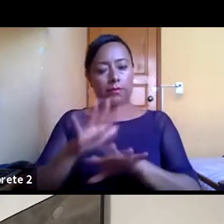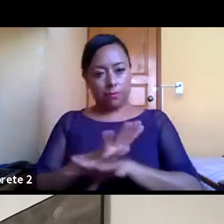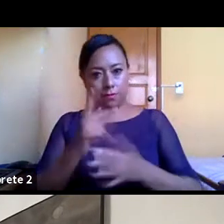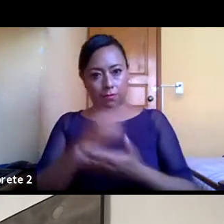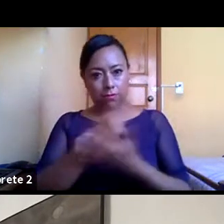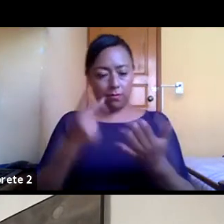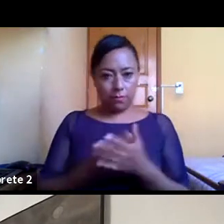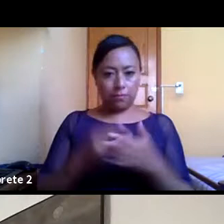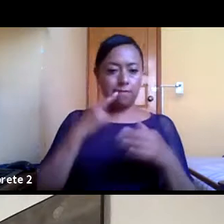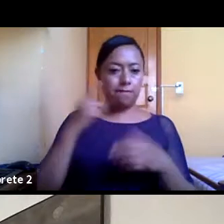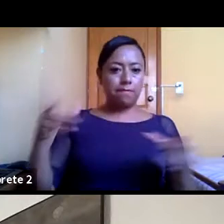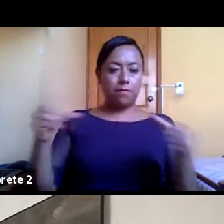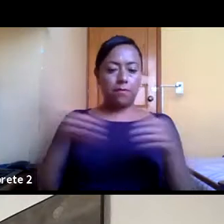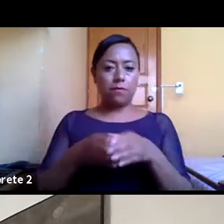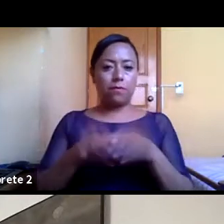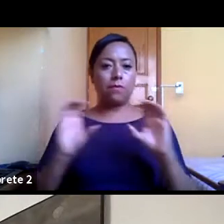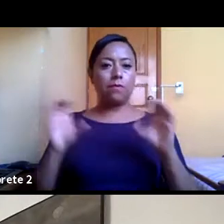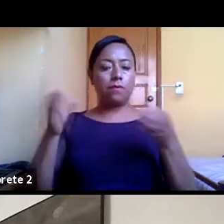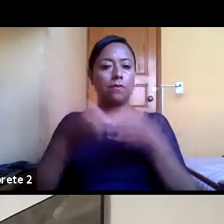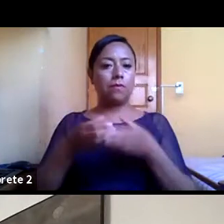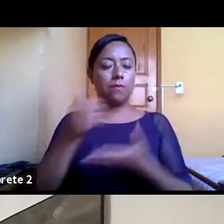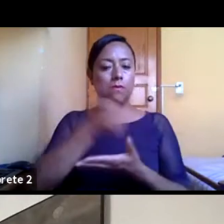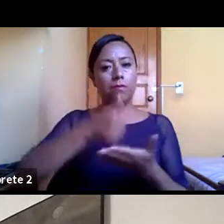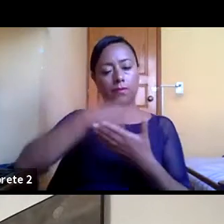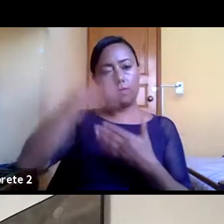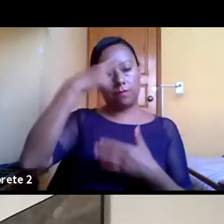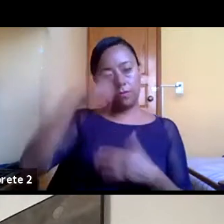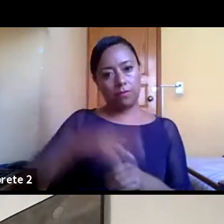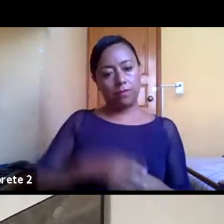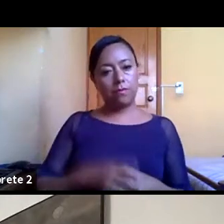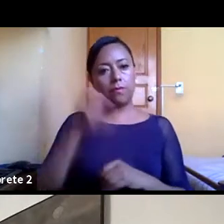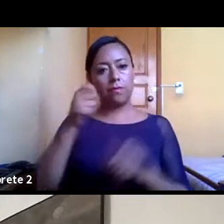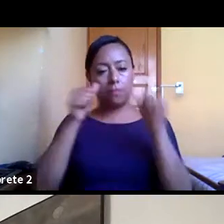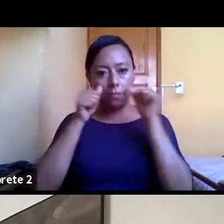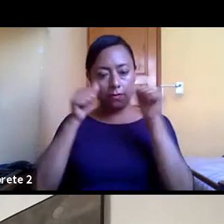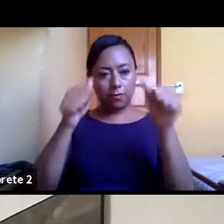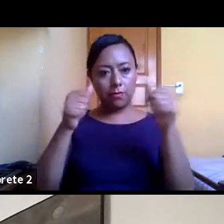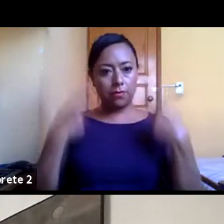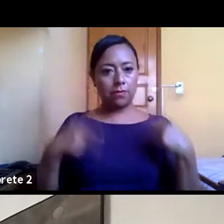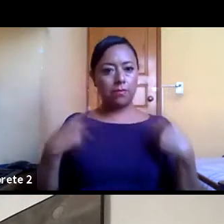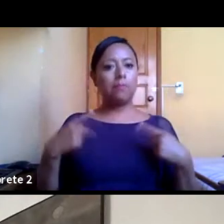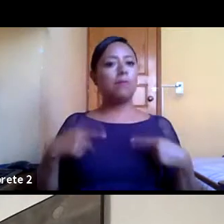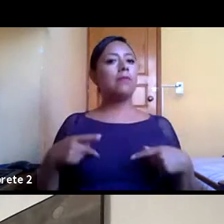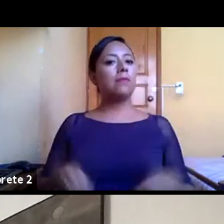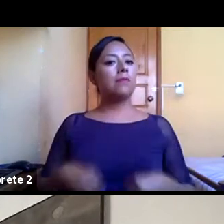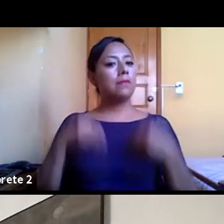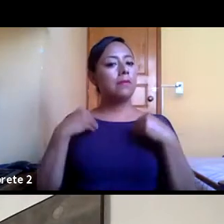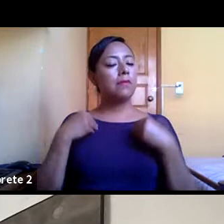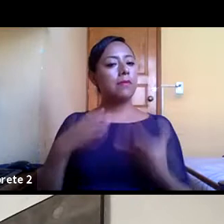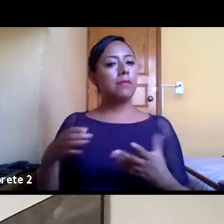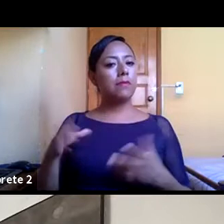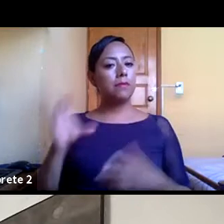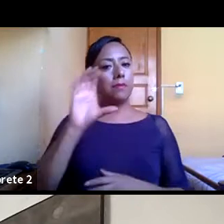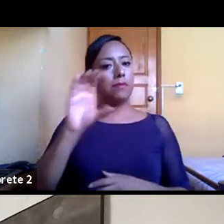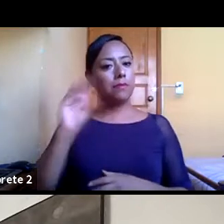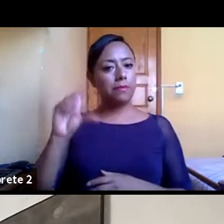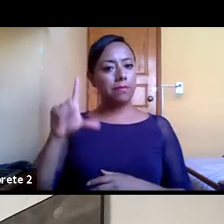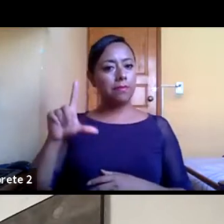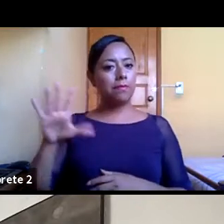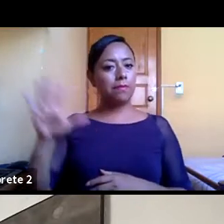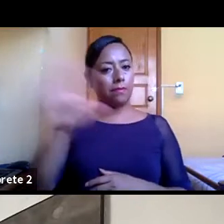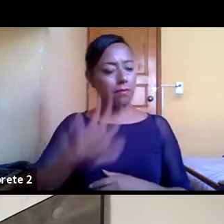Ciudad de México, mismo que atiende a las personas que residen en los barrios, colonias, pueblos y unidades habitacionales con muy